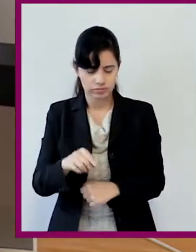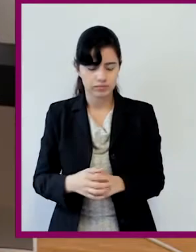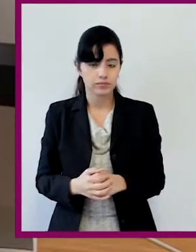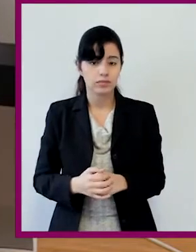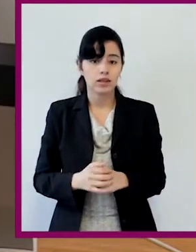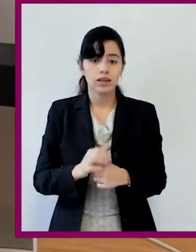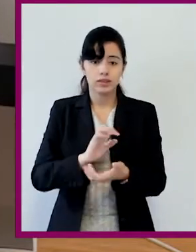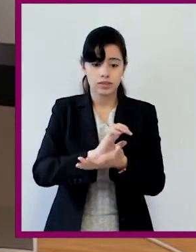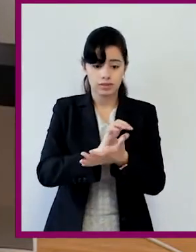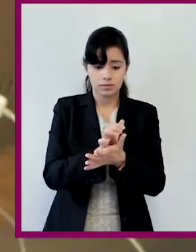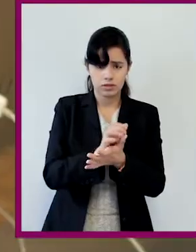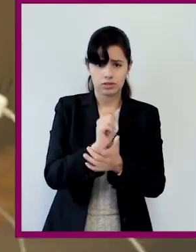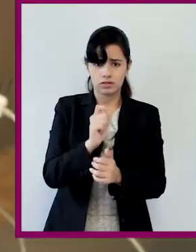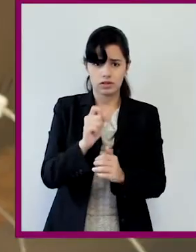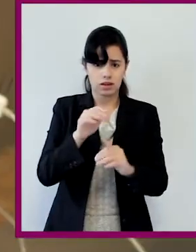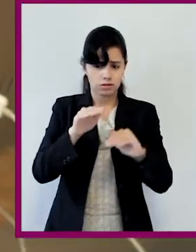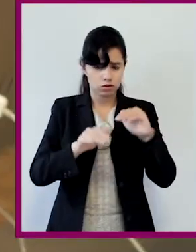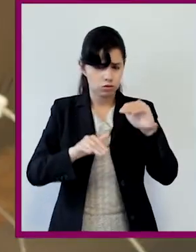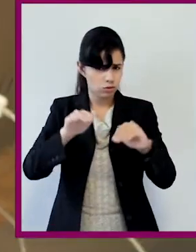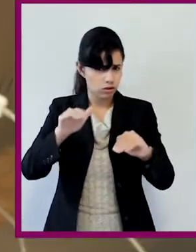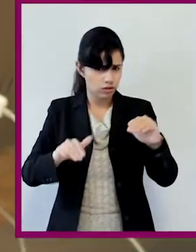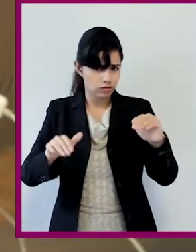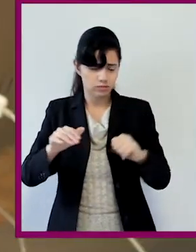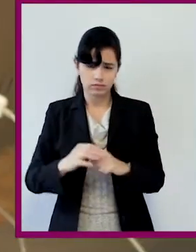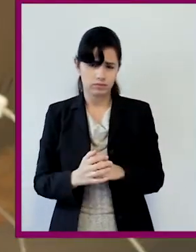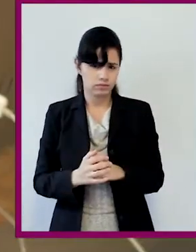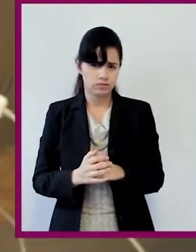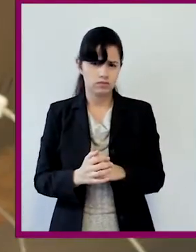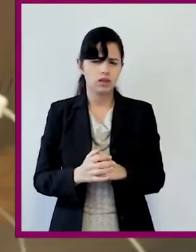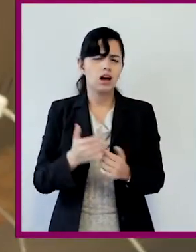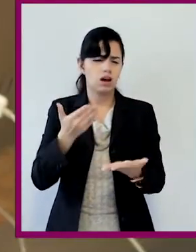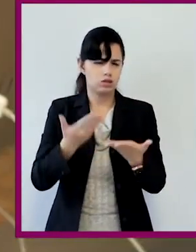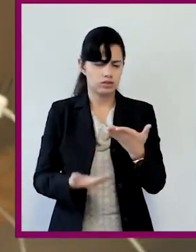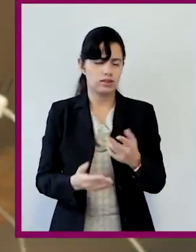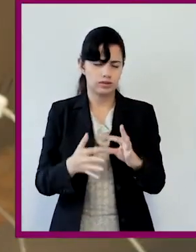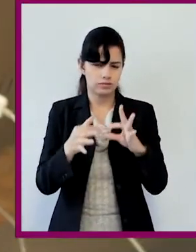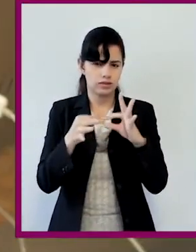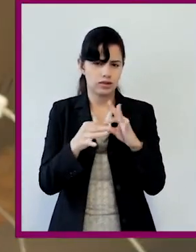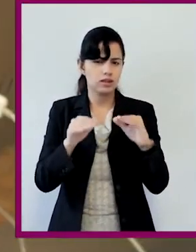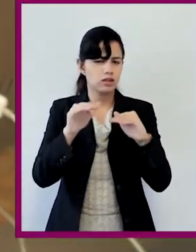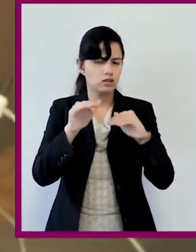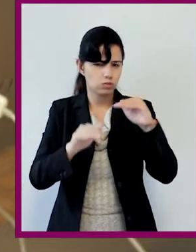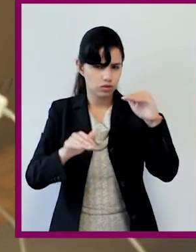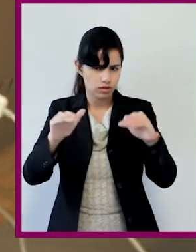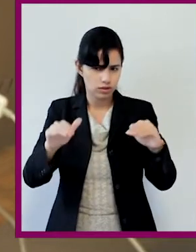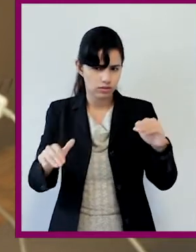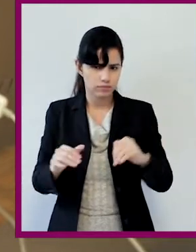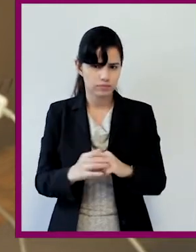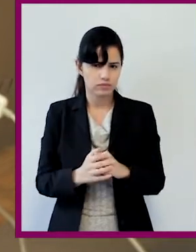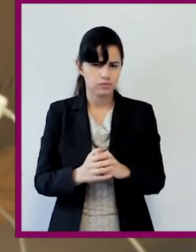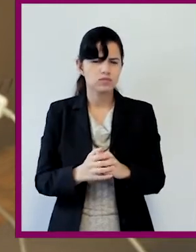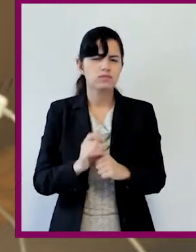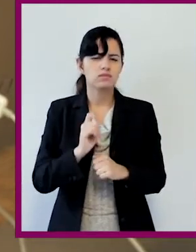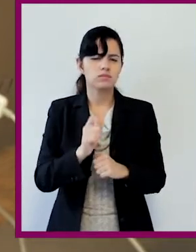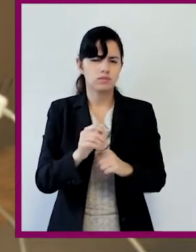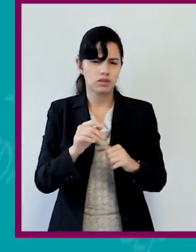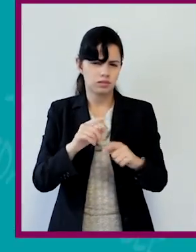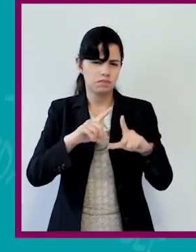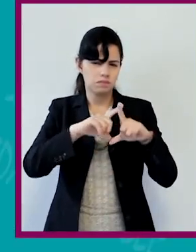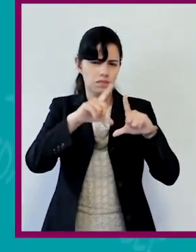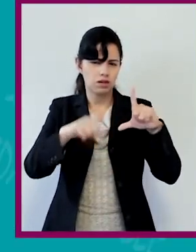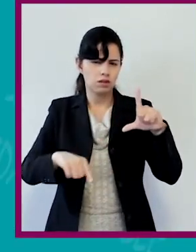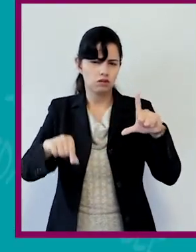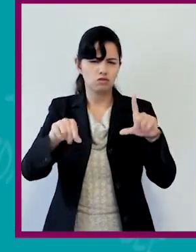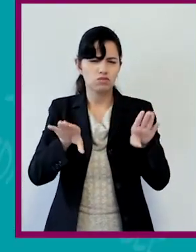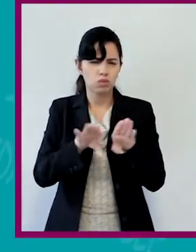las desigualdades. Maestro, ¿cuáles son las principales formas de desigualdad que enfrenta nuestro país? La desigualdad es algo contra